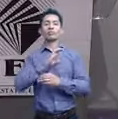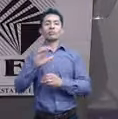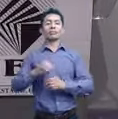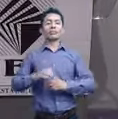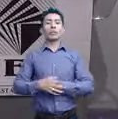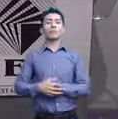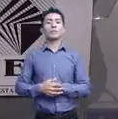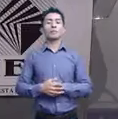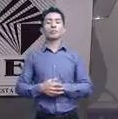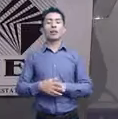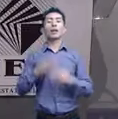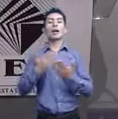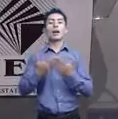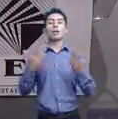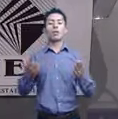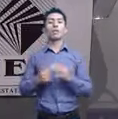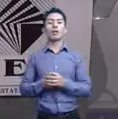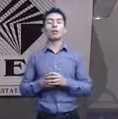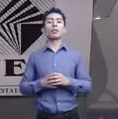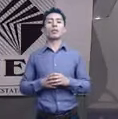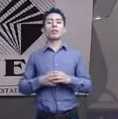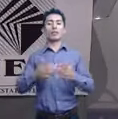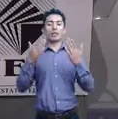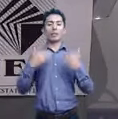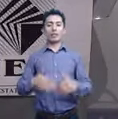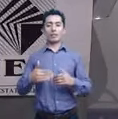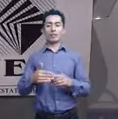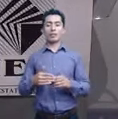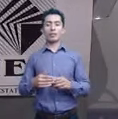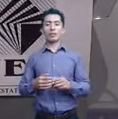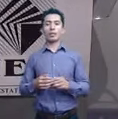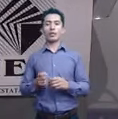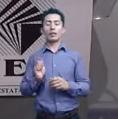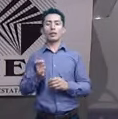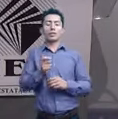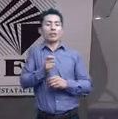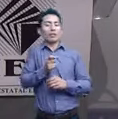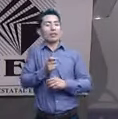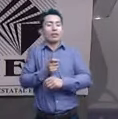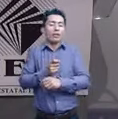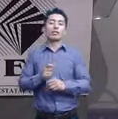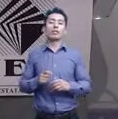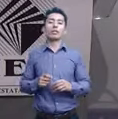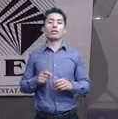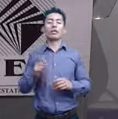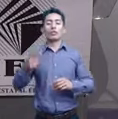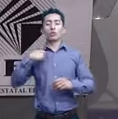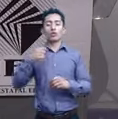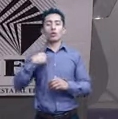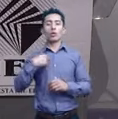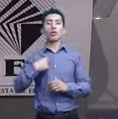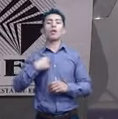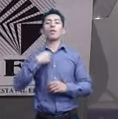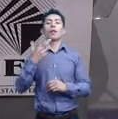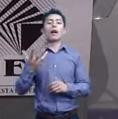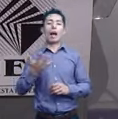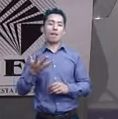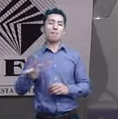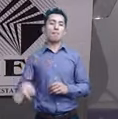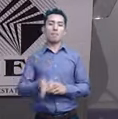candidato. A continuación, vamos a pasar a este bloque, donde les voy a realizar